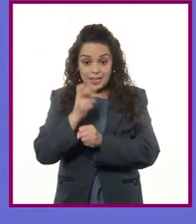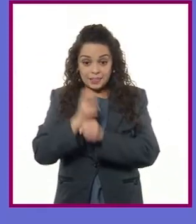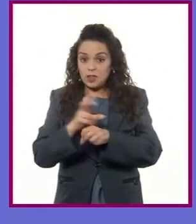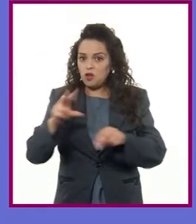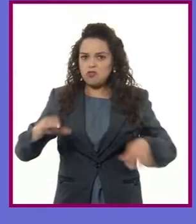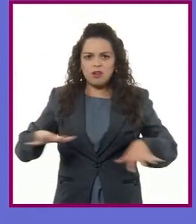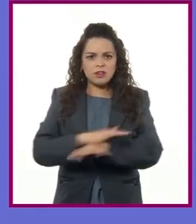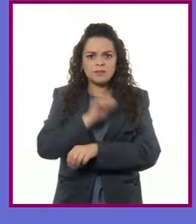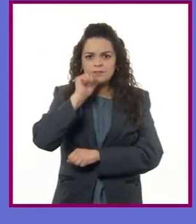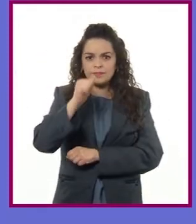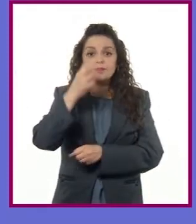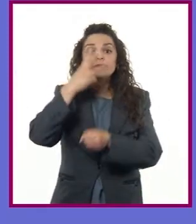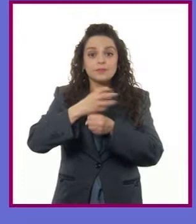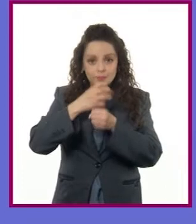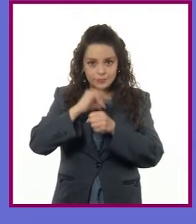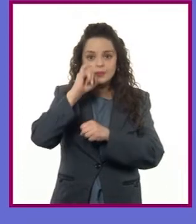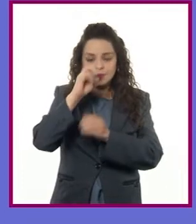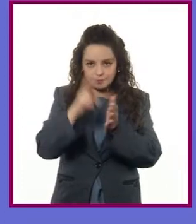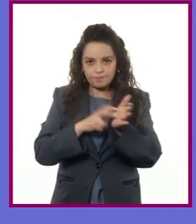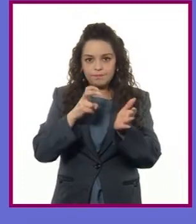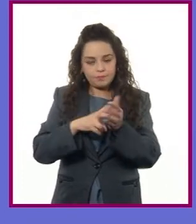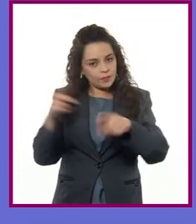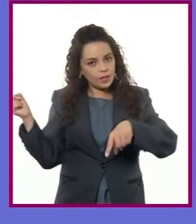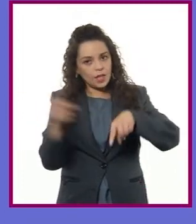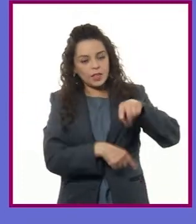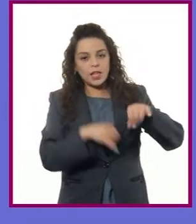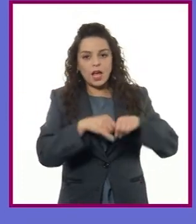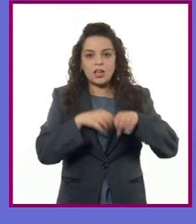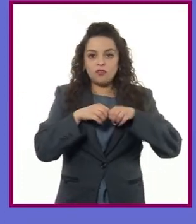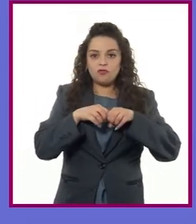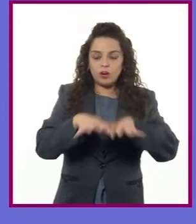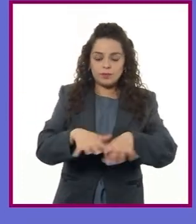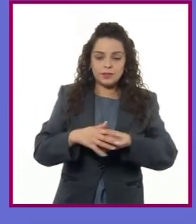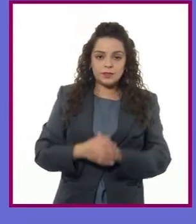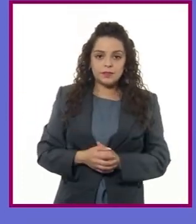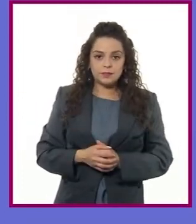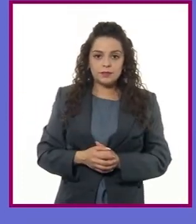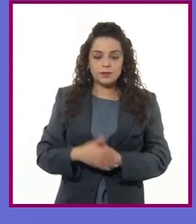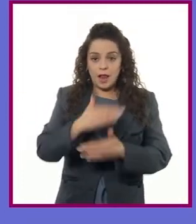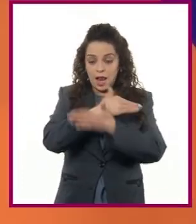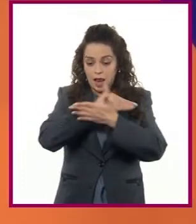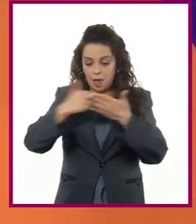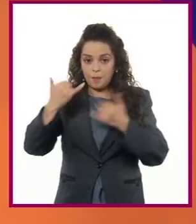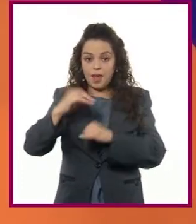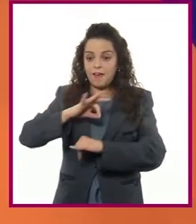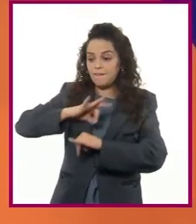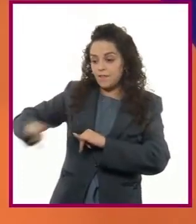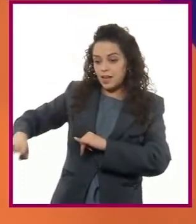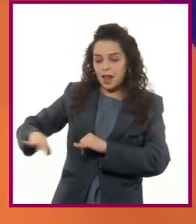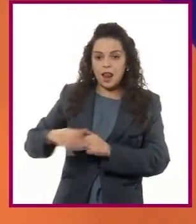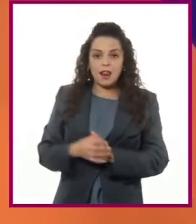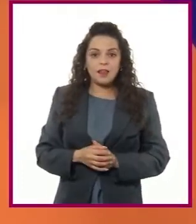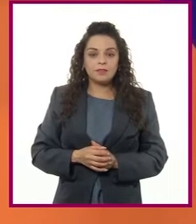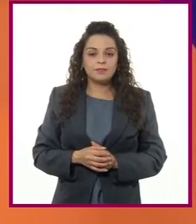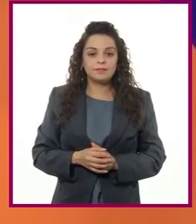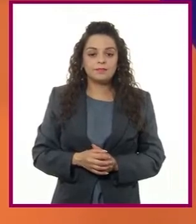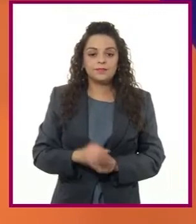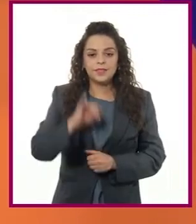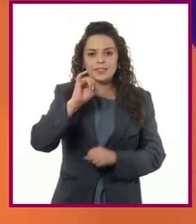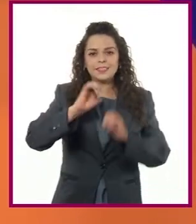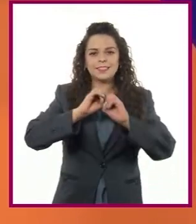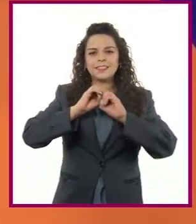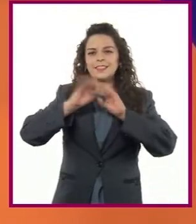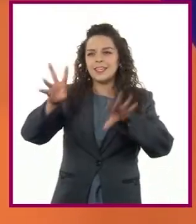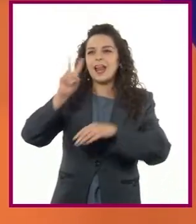la tercera fue editada. Quitamos información del medio y del final. Sí, claro, eso se ve en